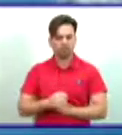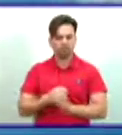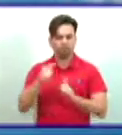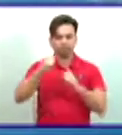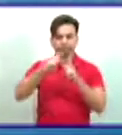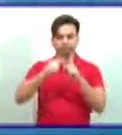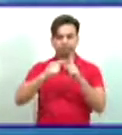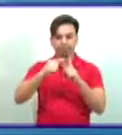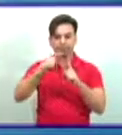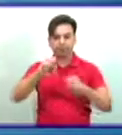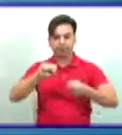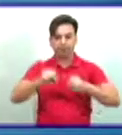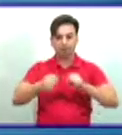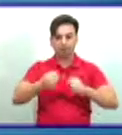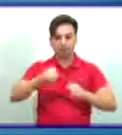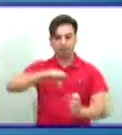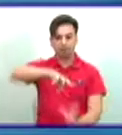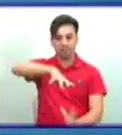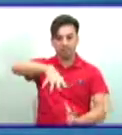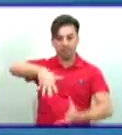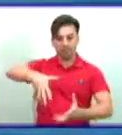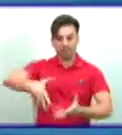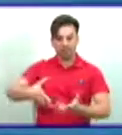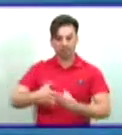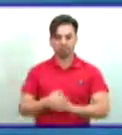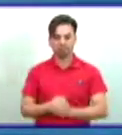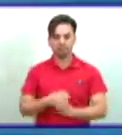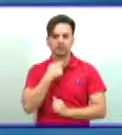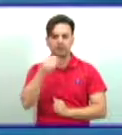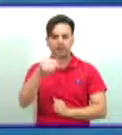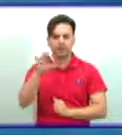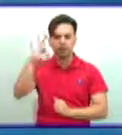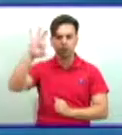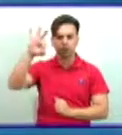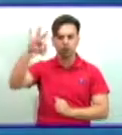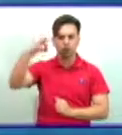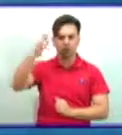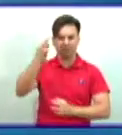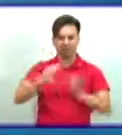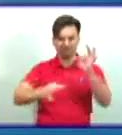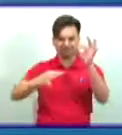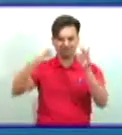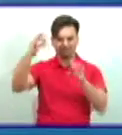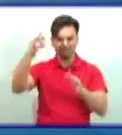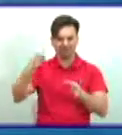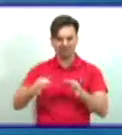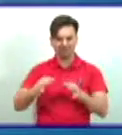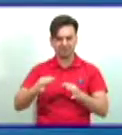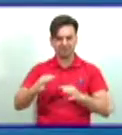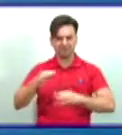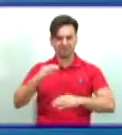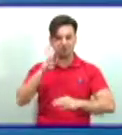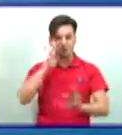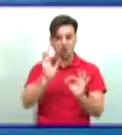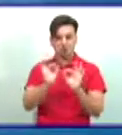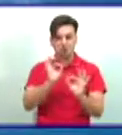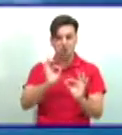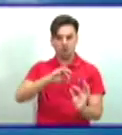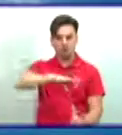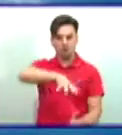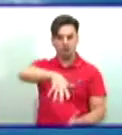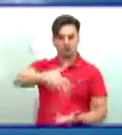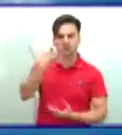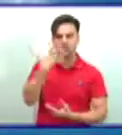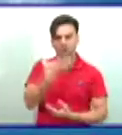abrasen los rayos ultravioletas que provienen del Sol o que nos congelemos en la noche, la respuesta sigue siendo la misma: